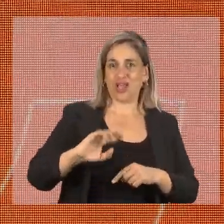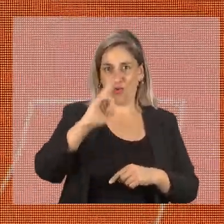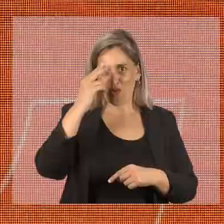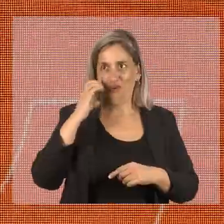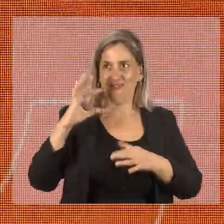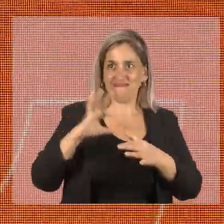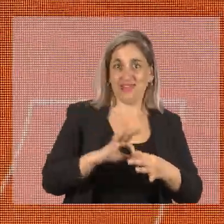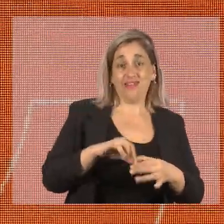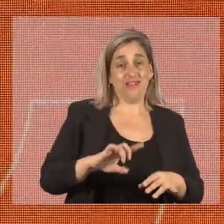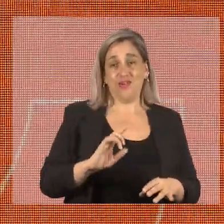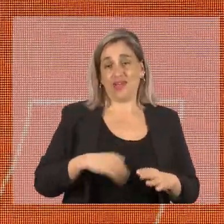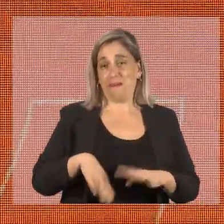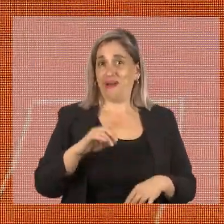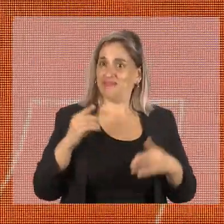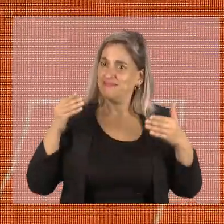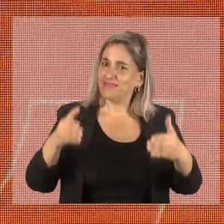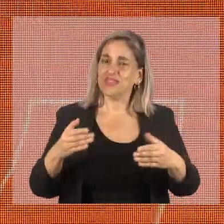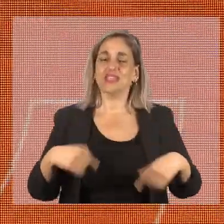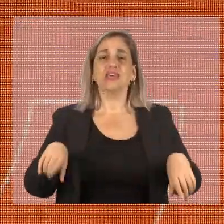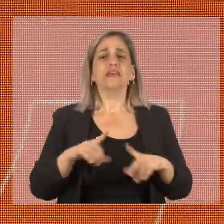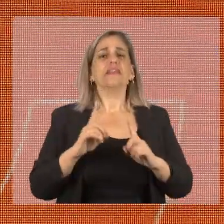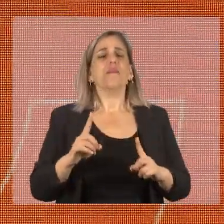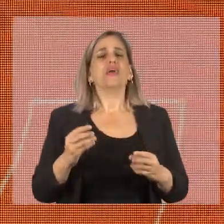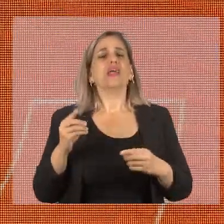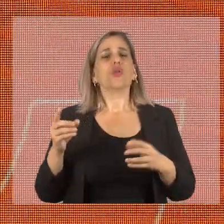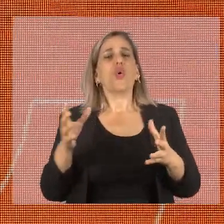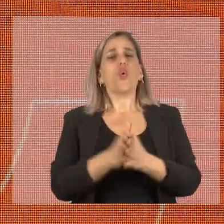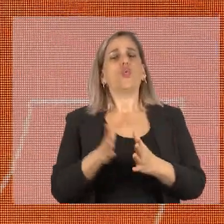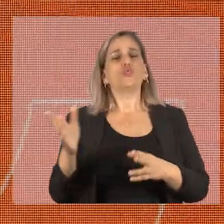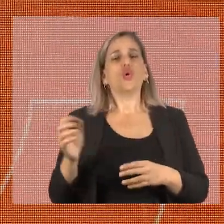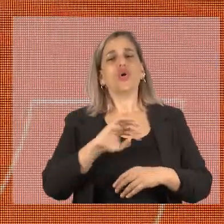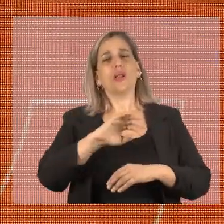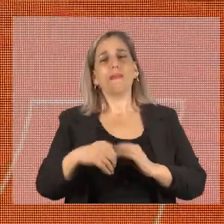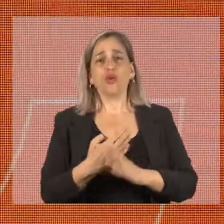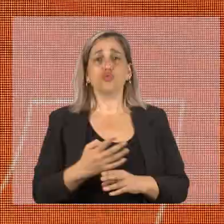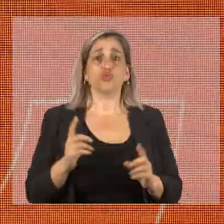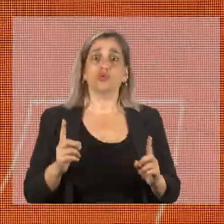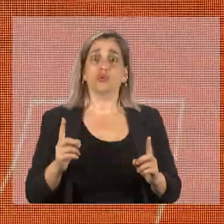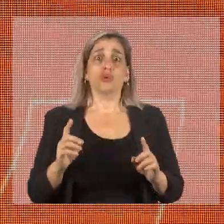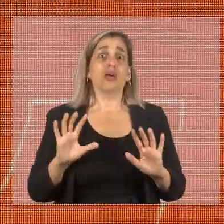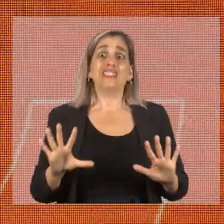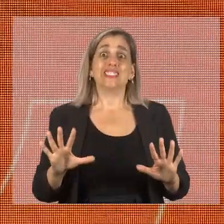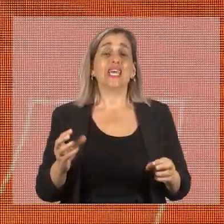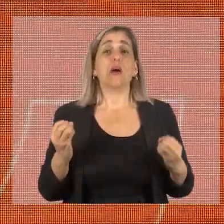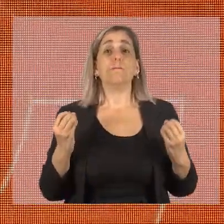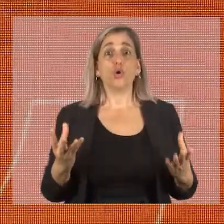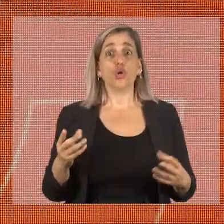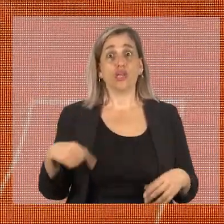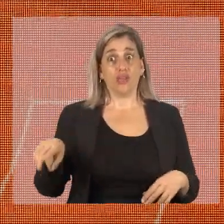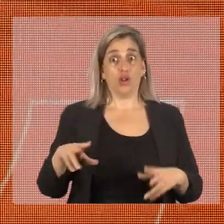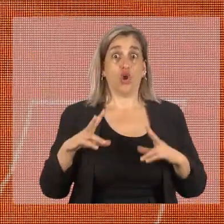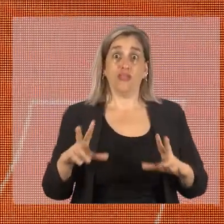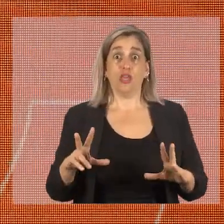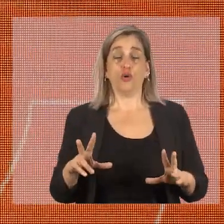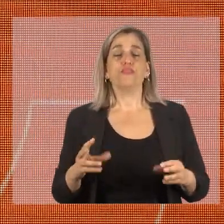país, que es la que nos atañe, y la relación con el Mercosur sea en base a lo que